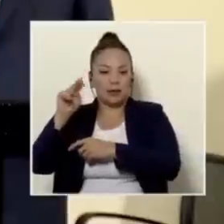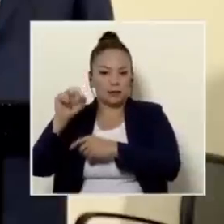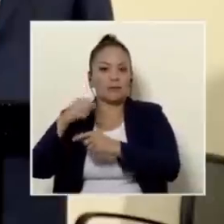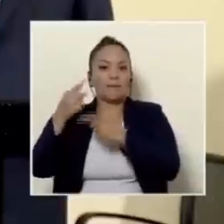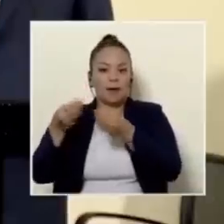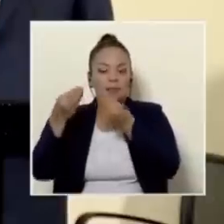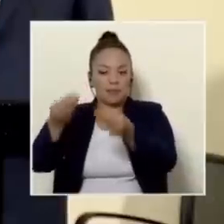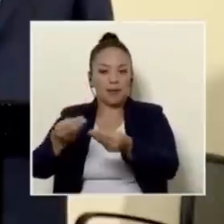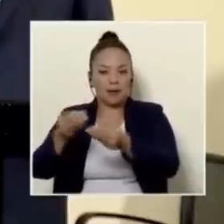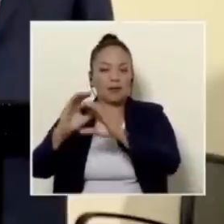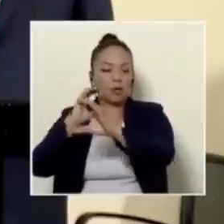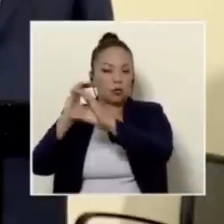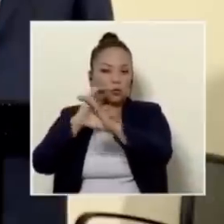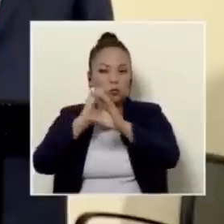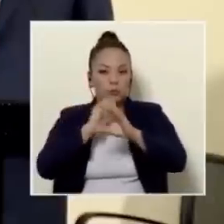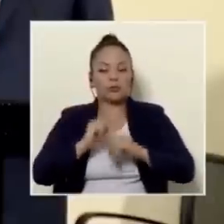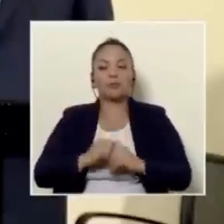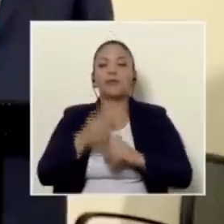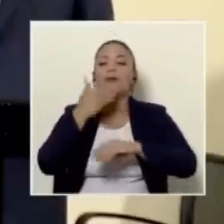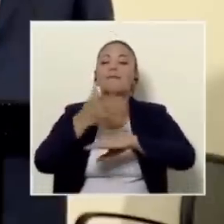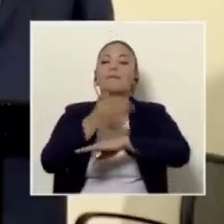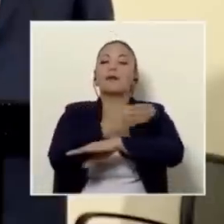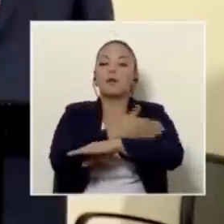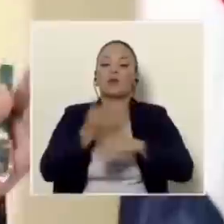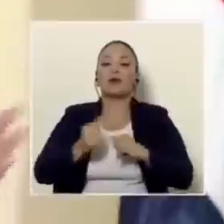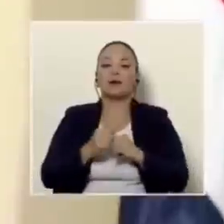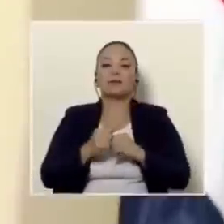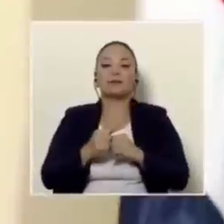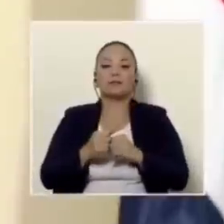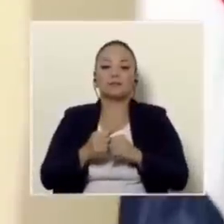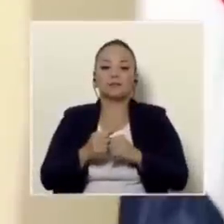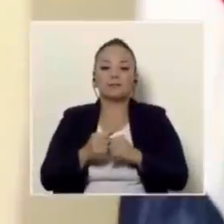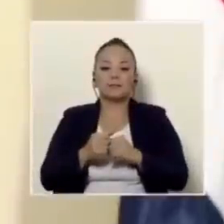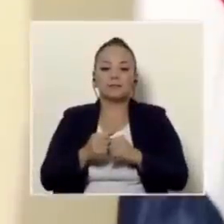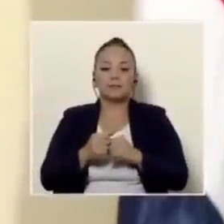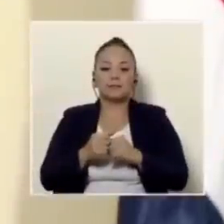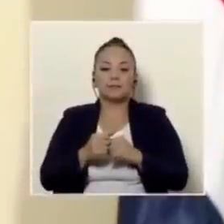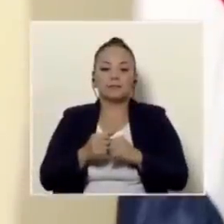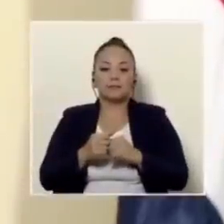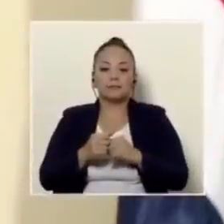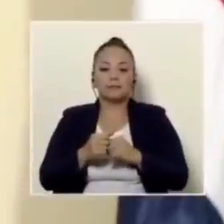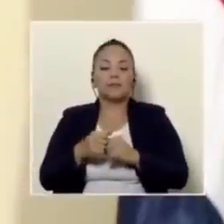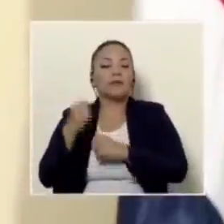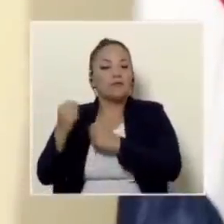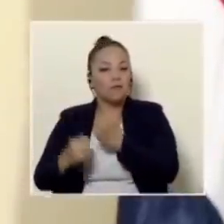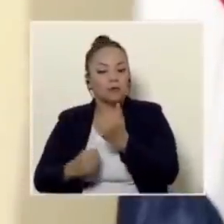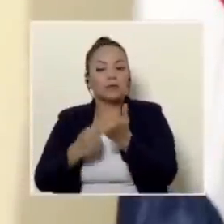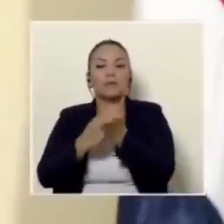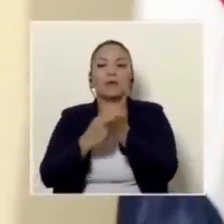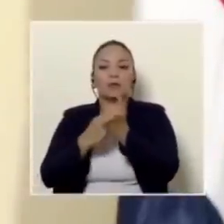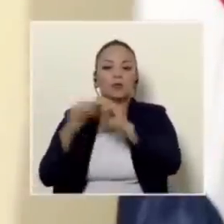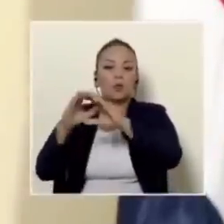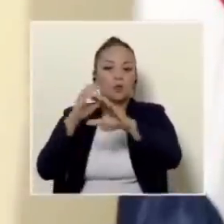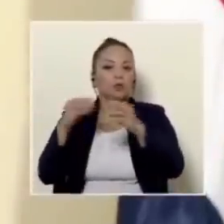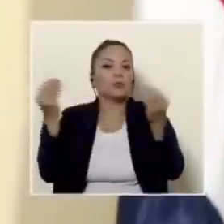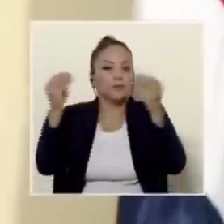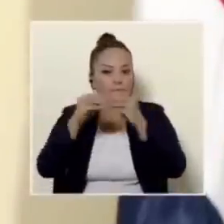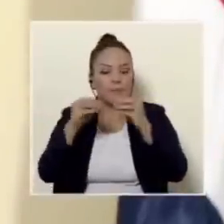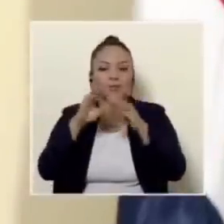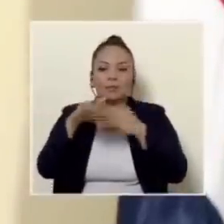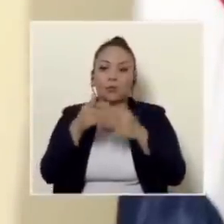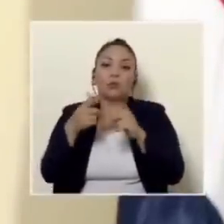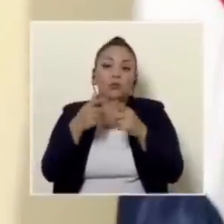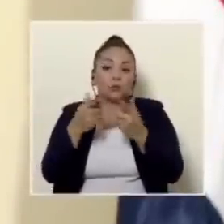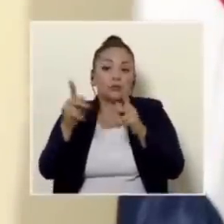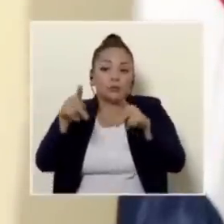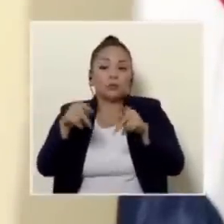haciendo y la mejora en los espacios de buses y reforzamiento de unidades, vemos que